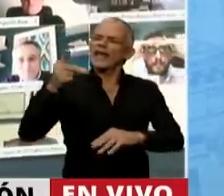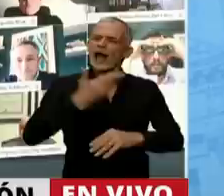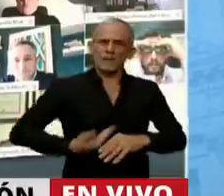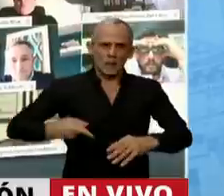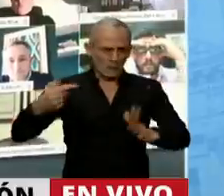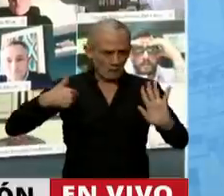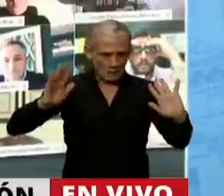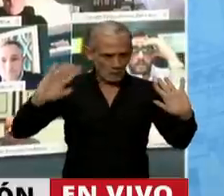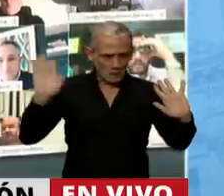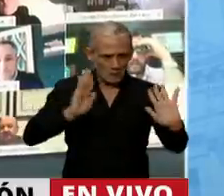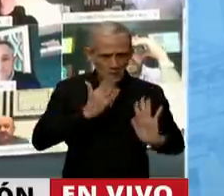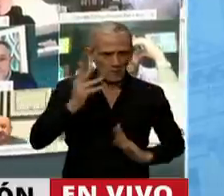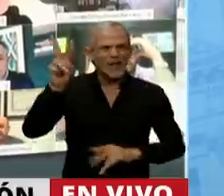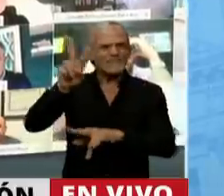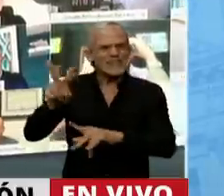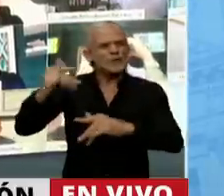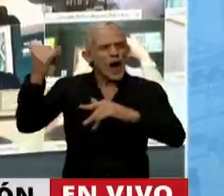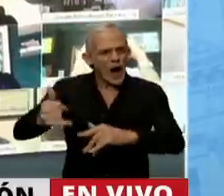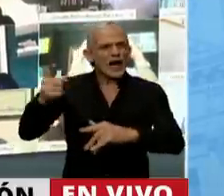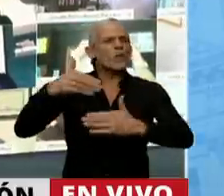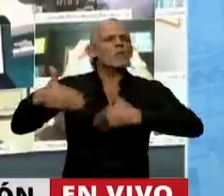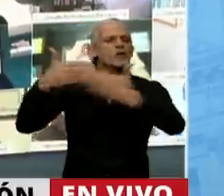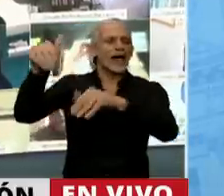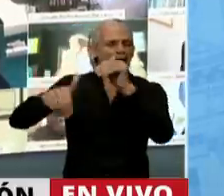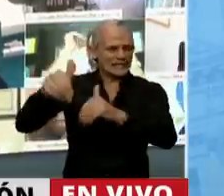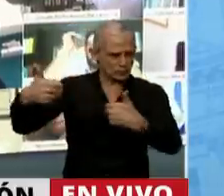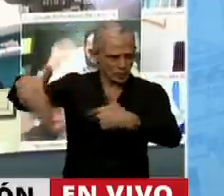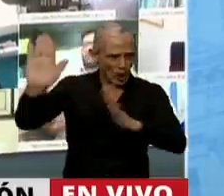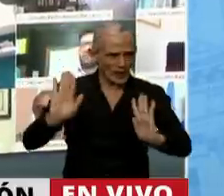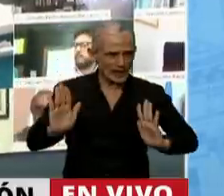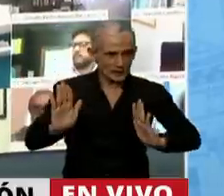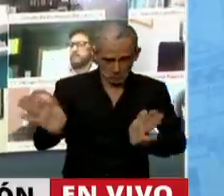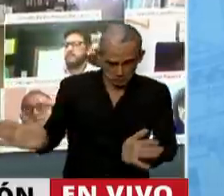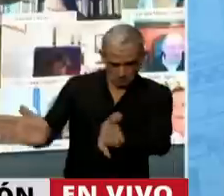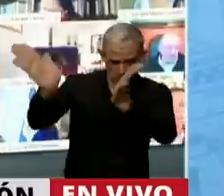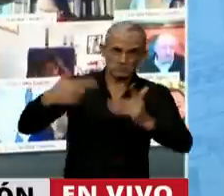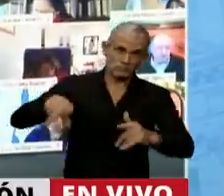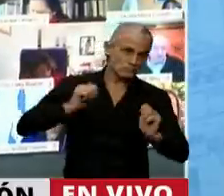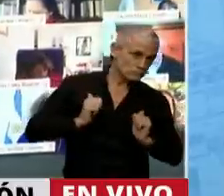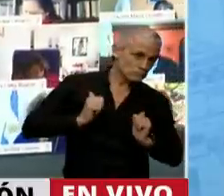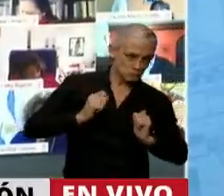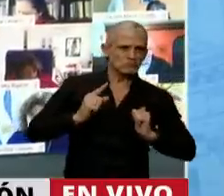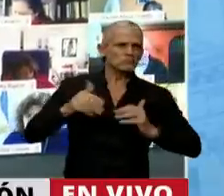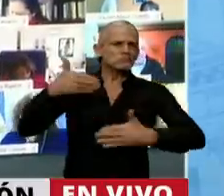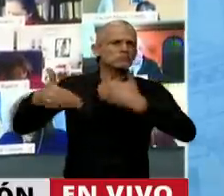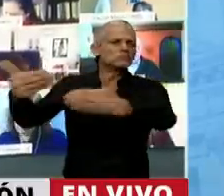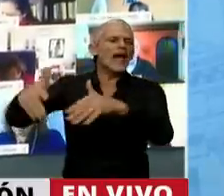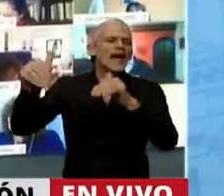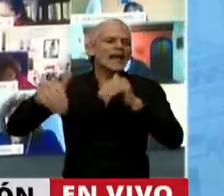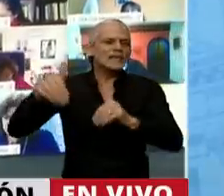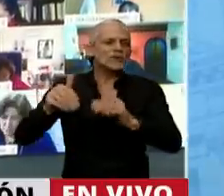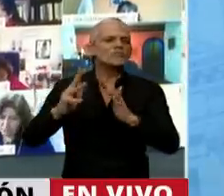sus autoridades. En Venezuela está en marcha un proceso electoral y que esperemos nosotros que se desarrolle con total